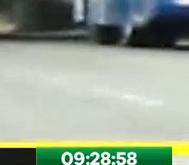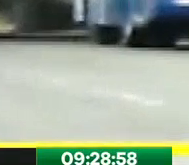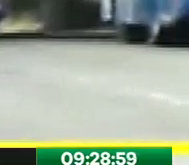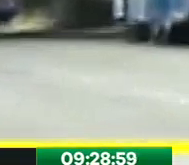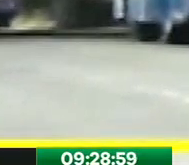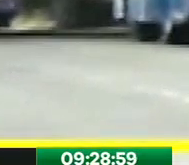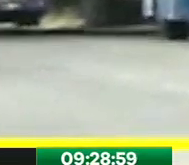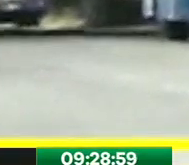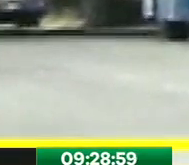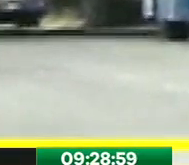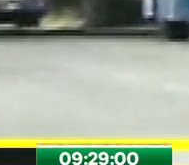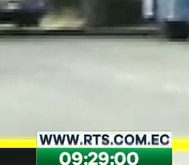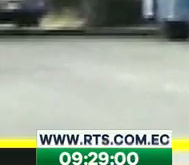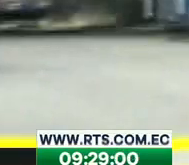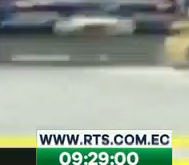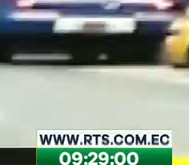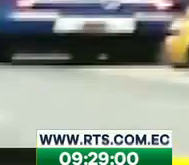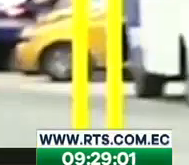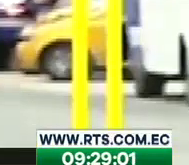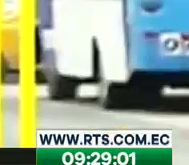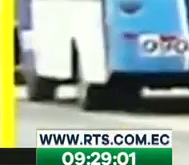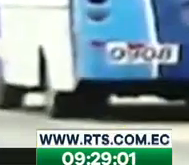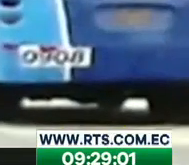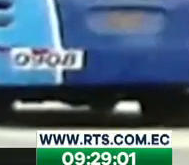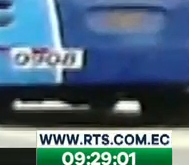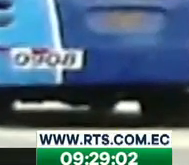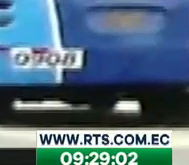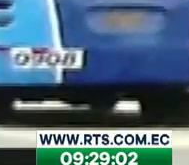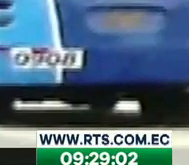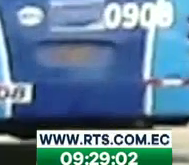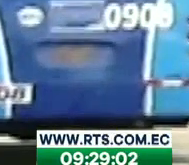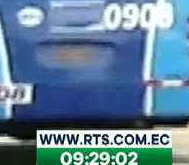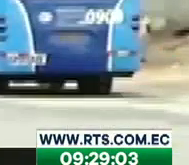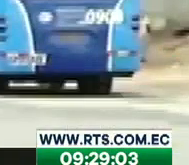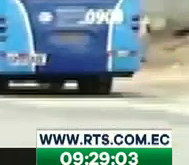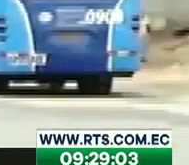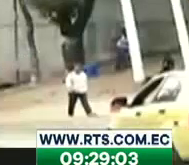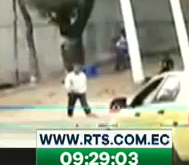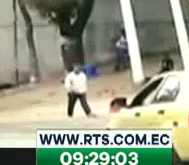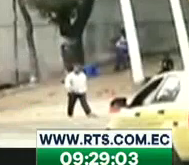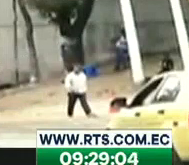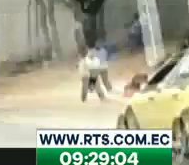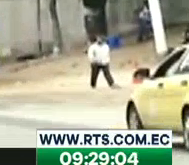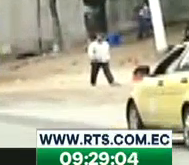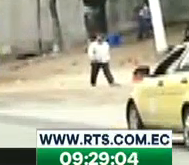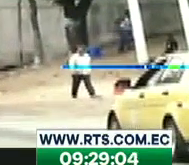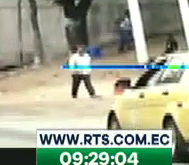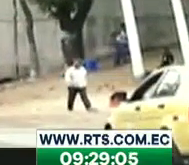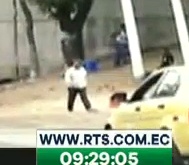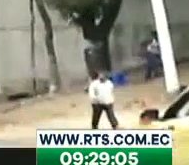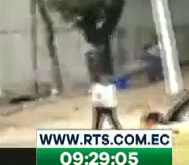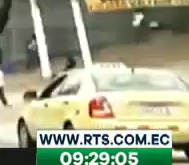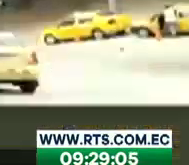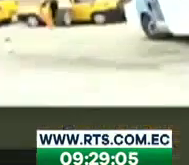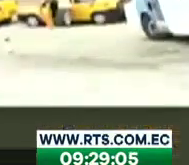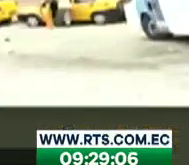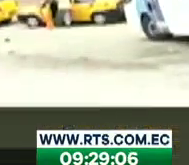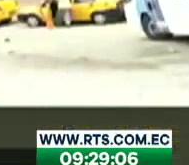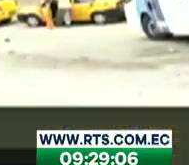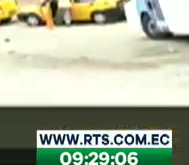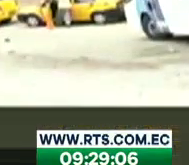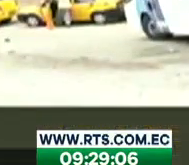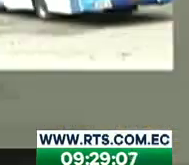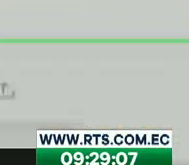presencia policial. Ahí lo podemos observar, en la mañana no hay ningún problema, no hay inconveniente, mucho, pero en la noche